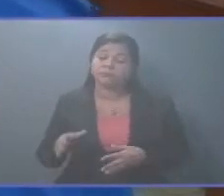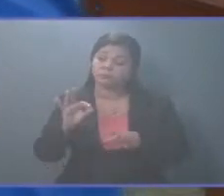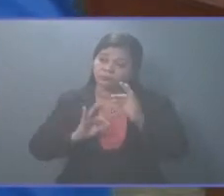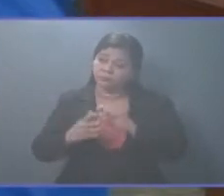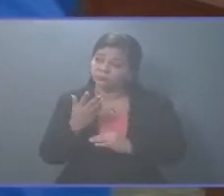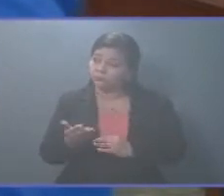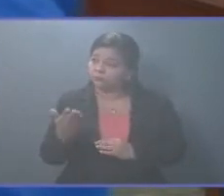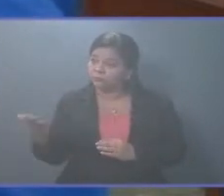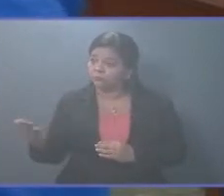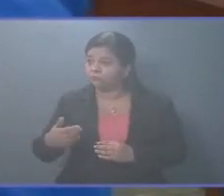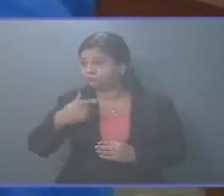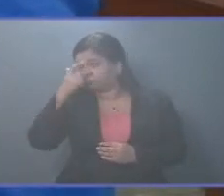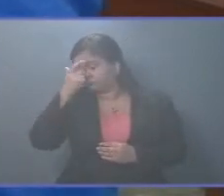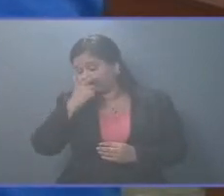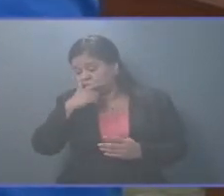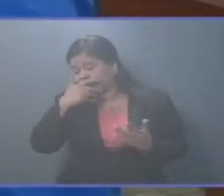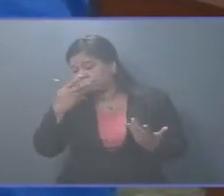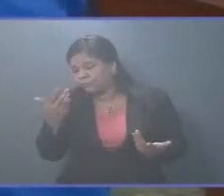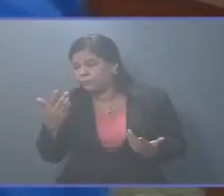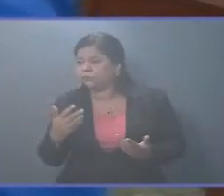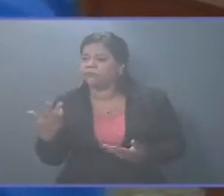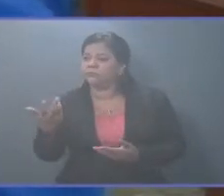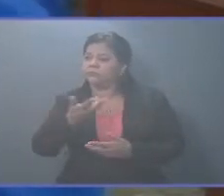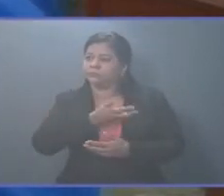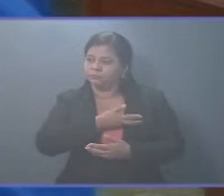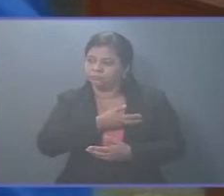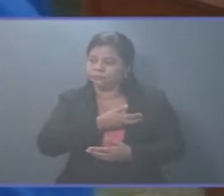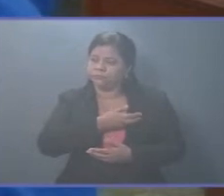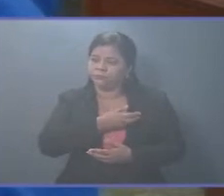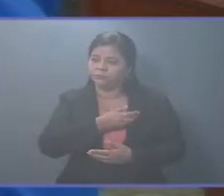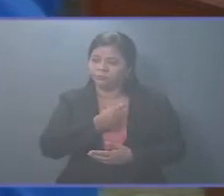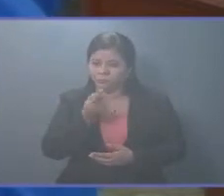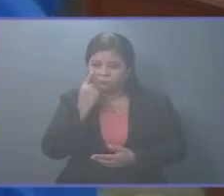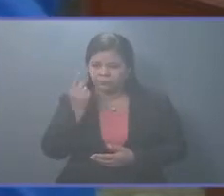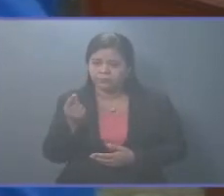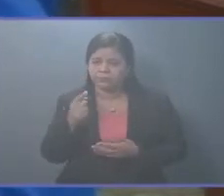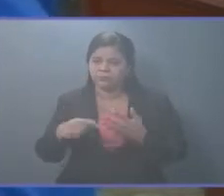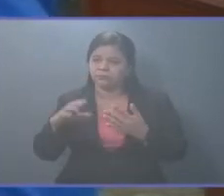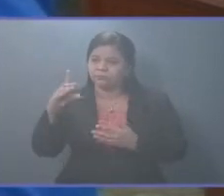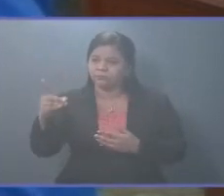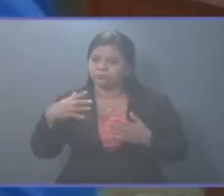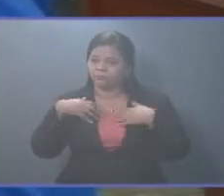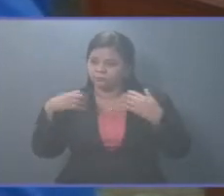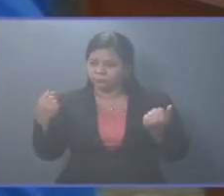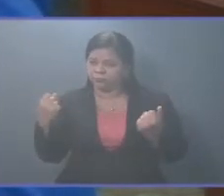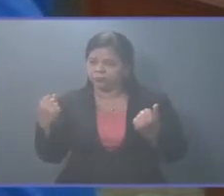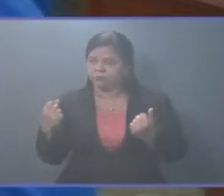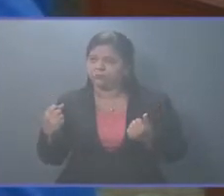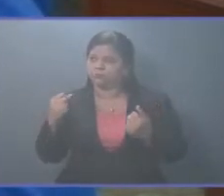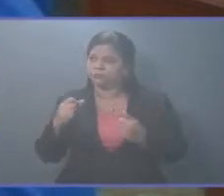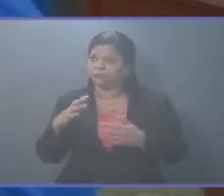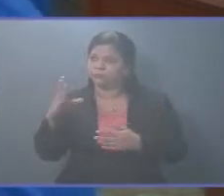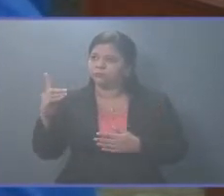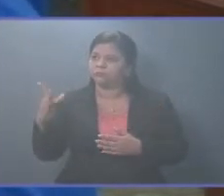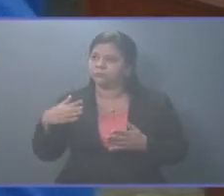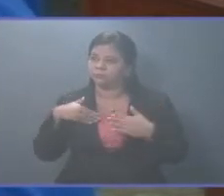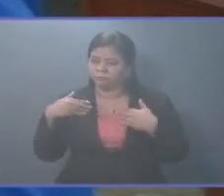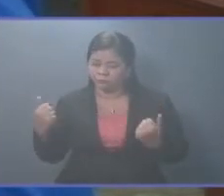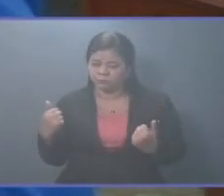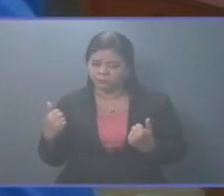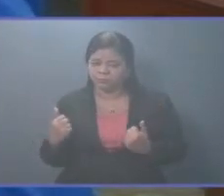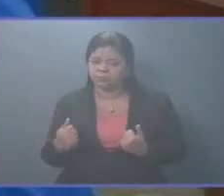que desafortunadamente, ahí vamos al Código de Salud. Vean. El Código de Salud es demasiado